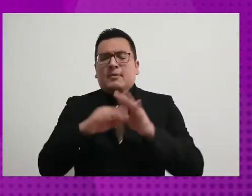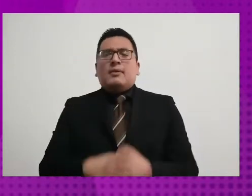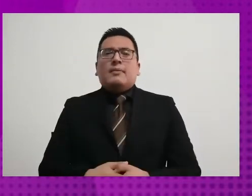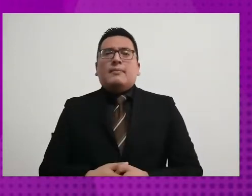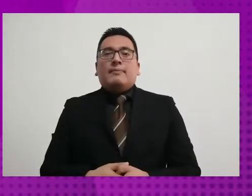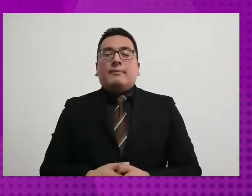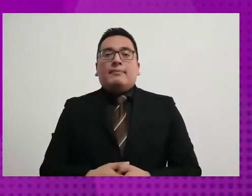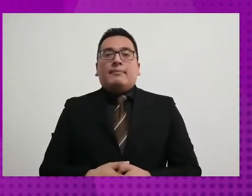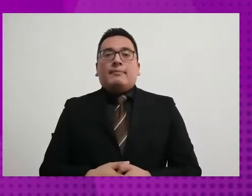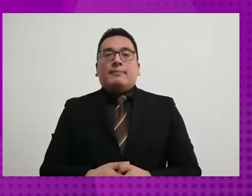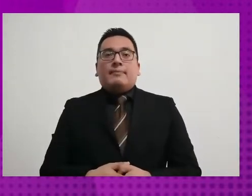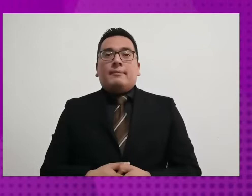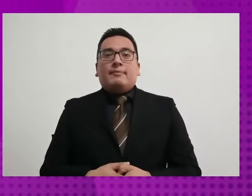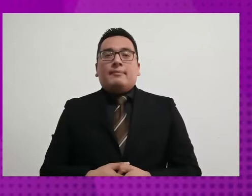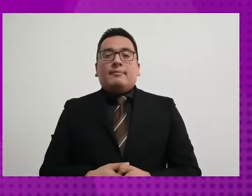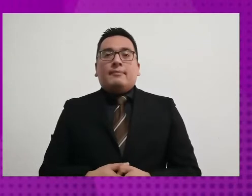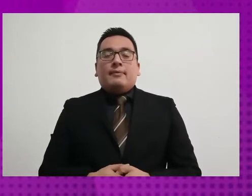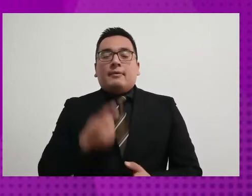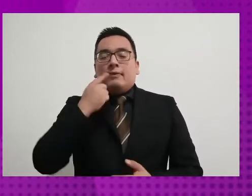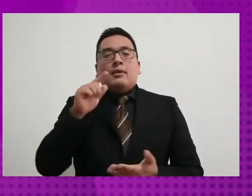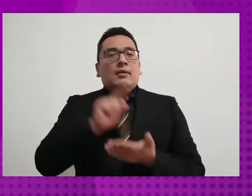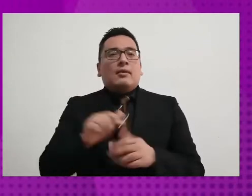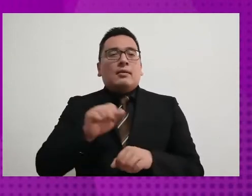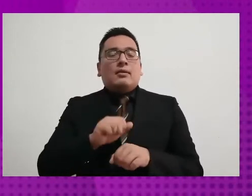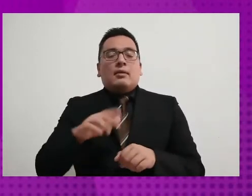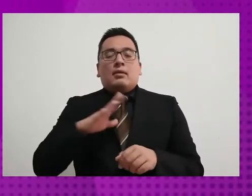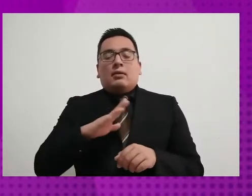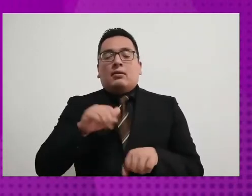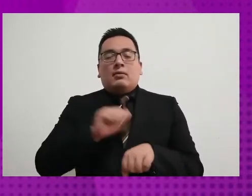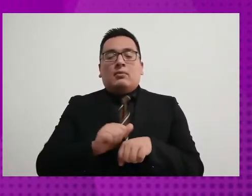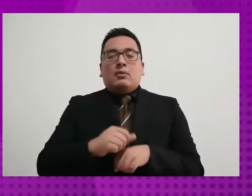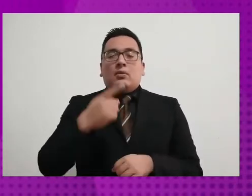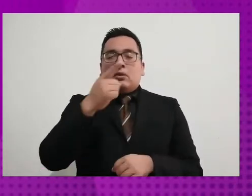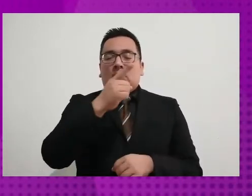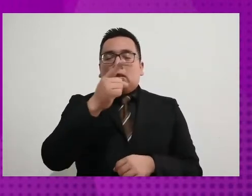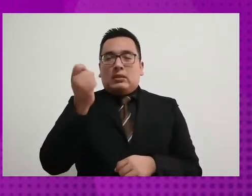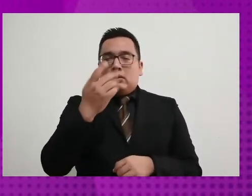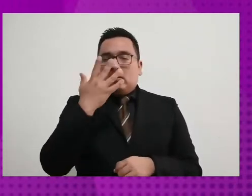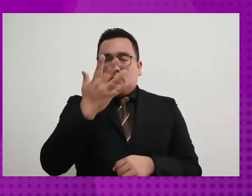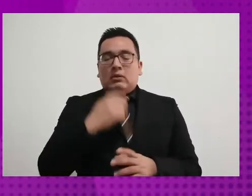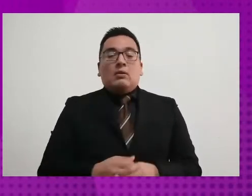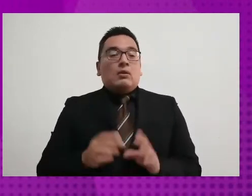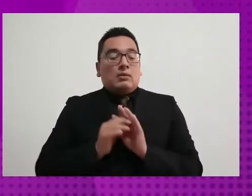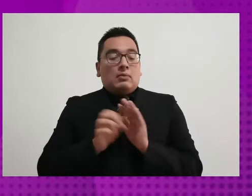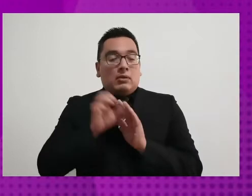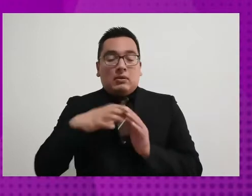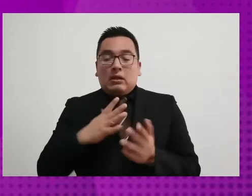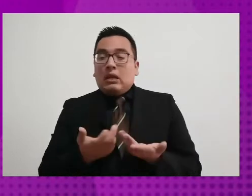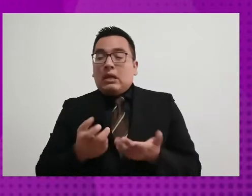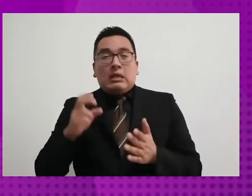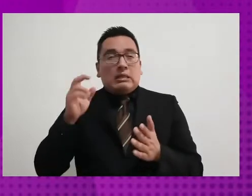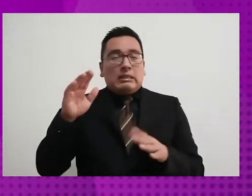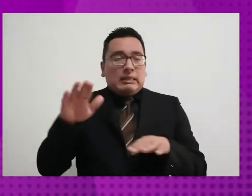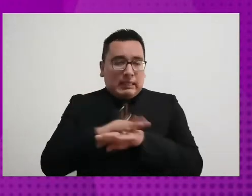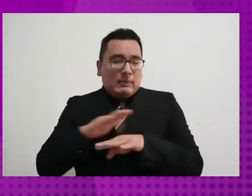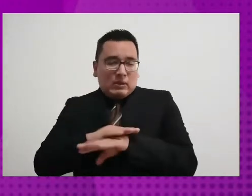haciéndose cargo que dado que el artículo 105 de la Constitución establece que cualquier cambio relevante a la normatividad electoral tiene que estar